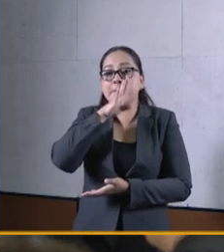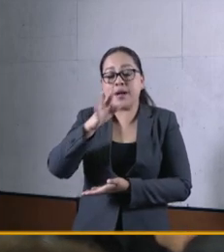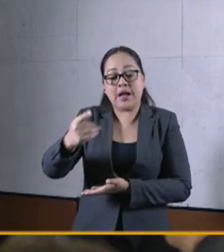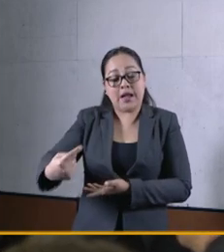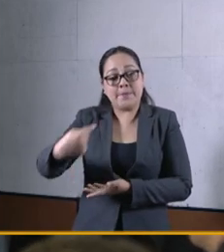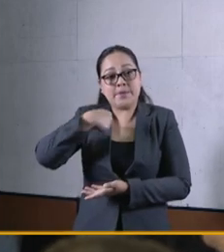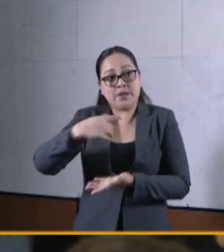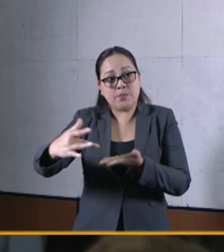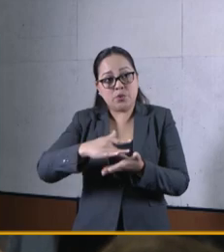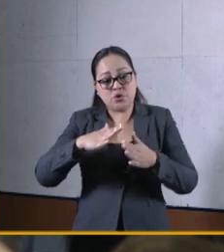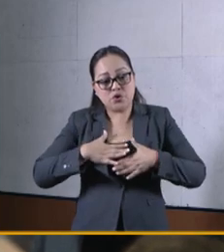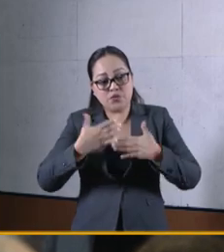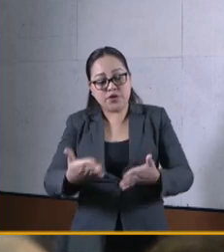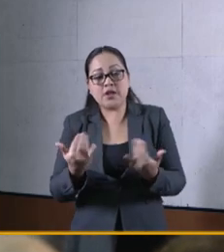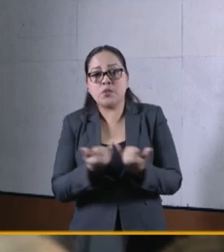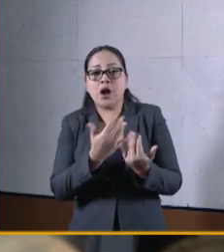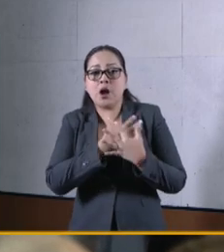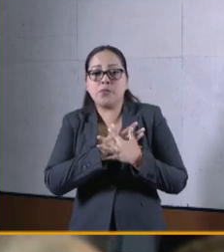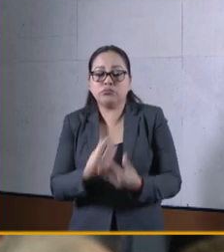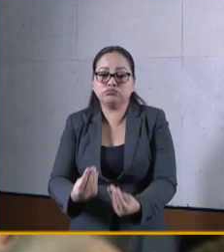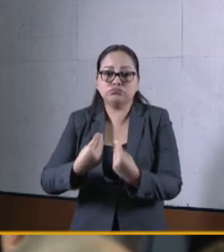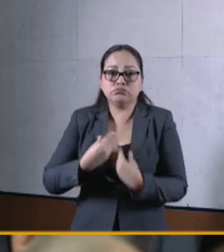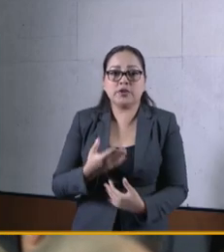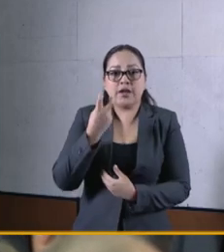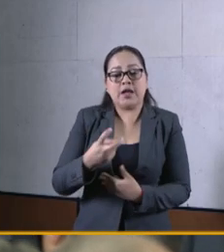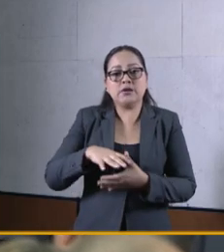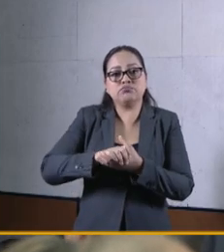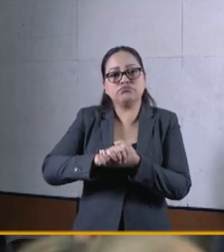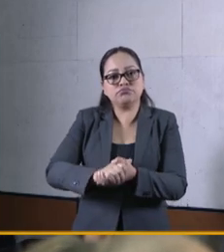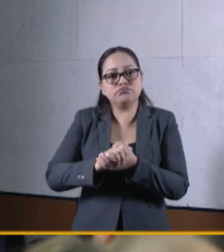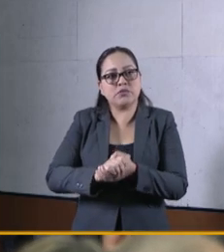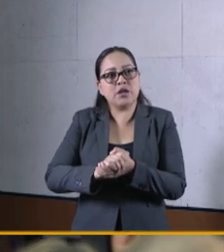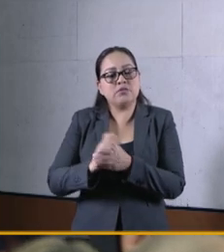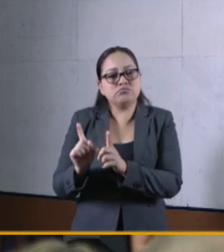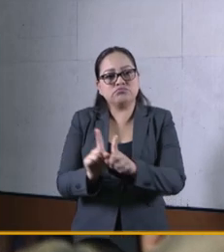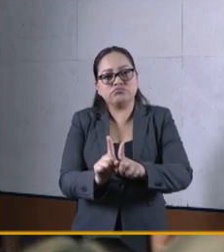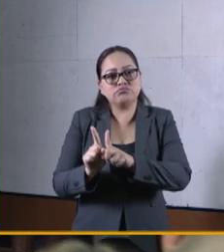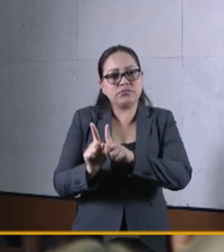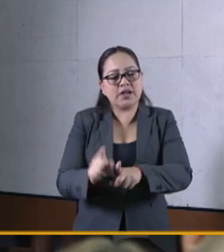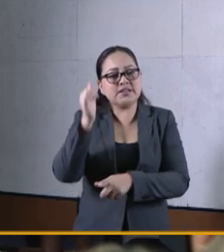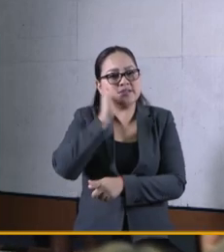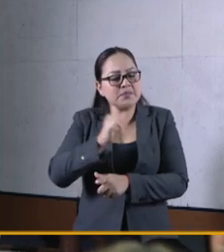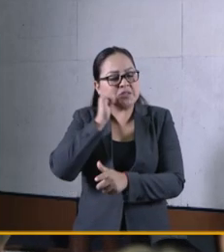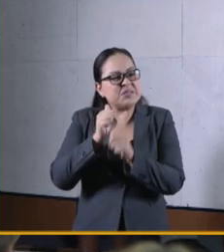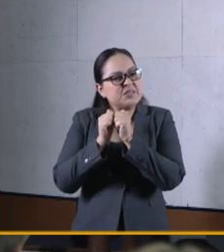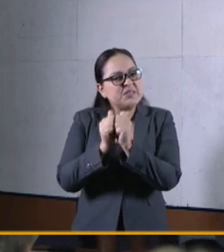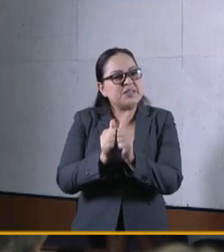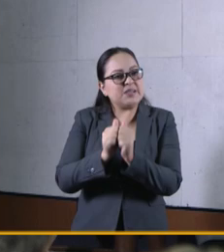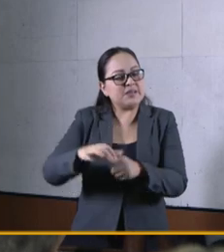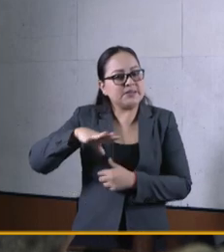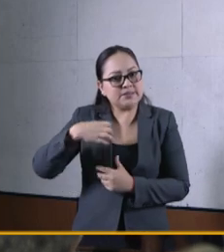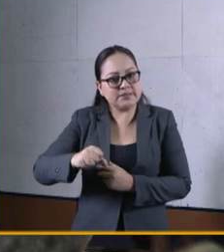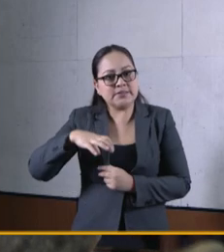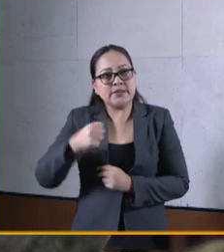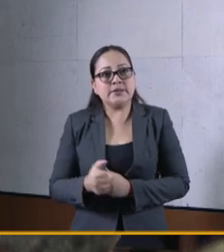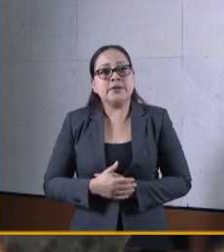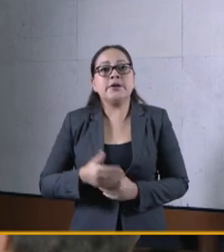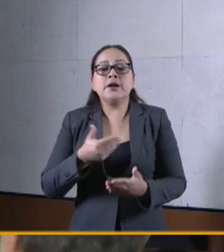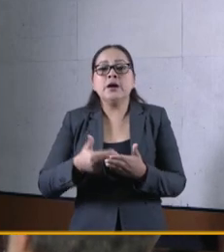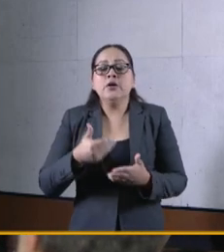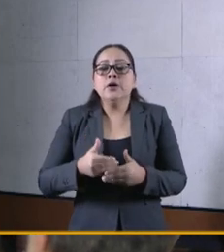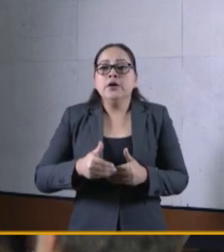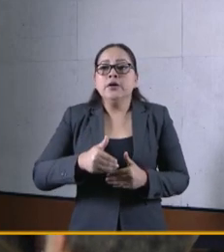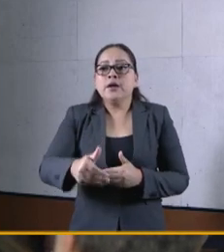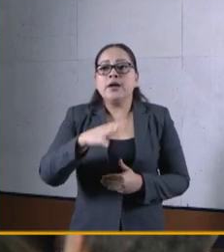en mí y brindarme todo su amor tomar mi mano y estar a mi lado en esta lucha este es el inicio de una de las